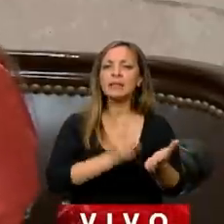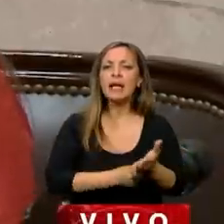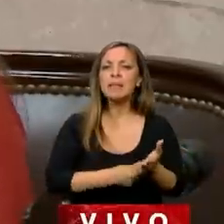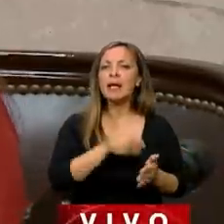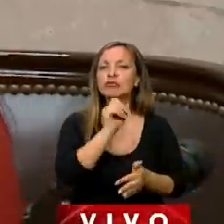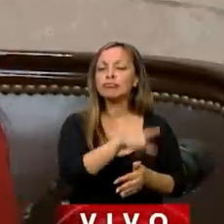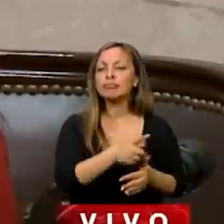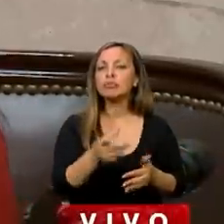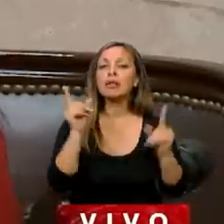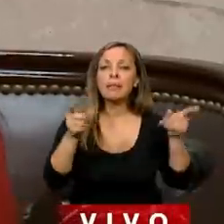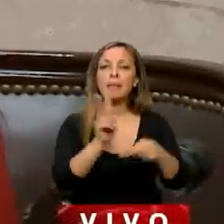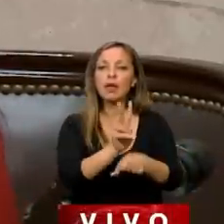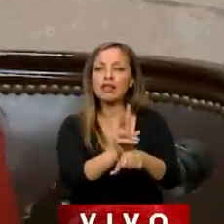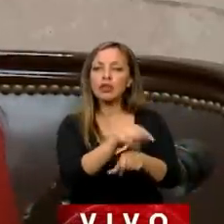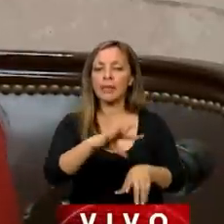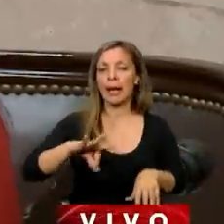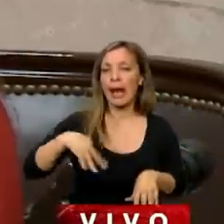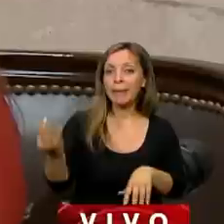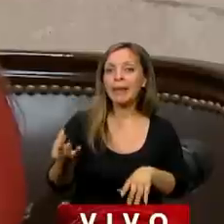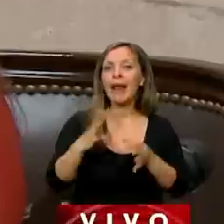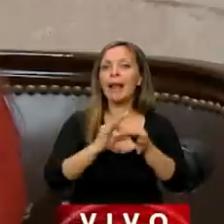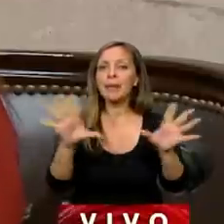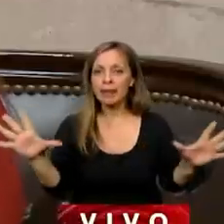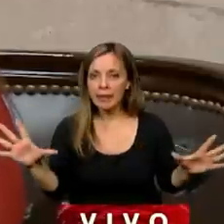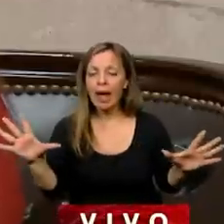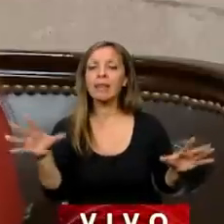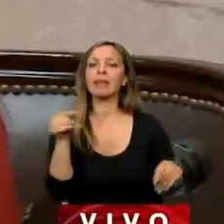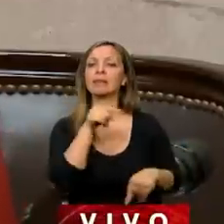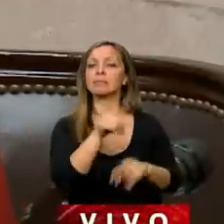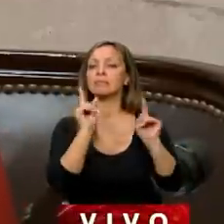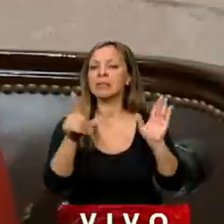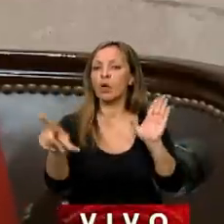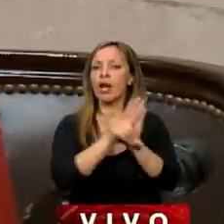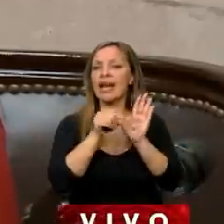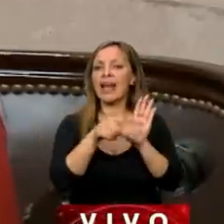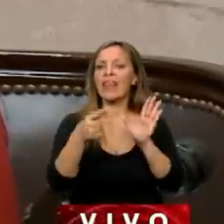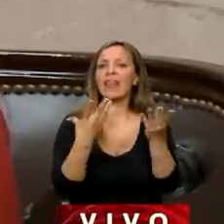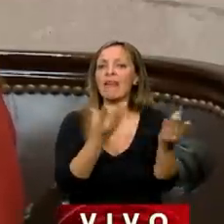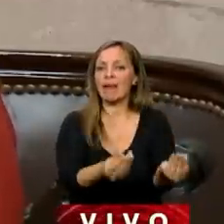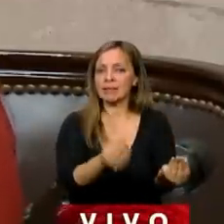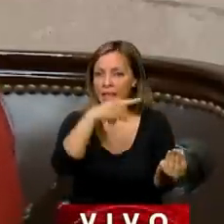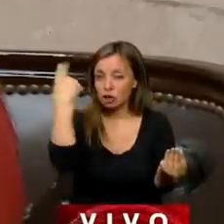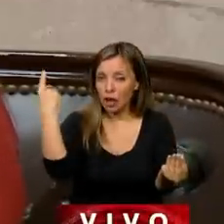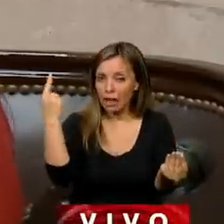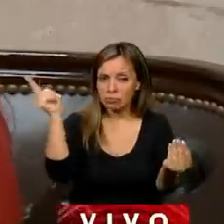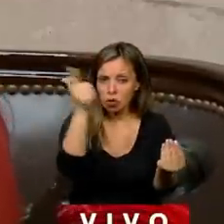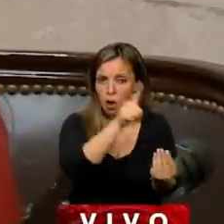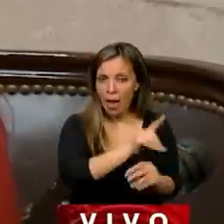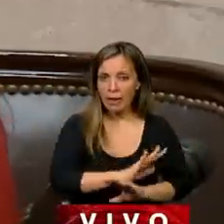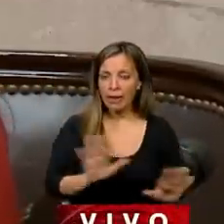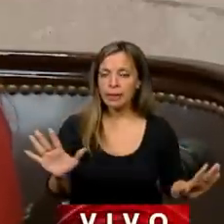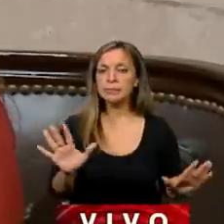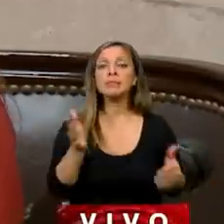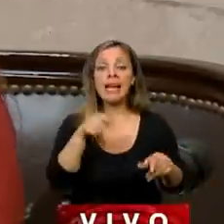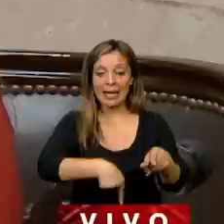y tampoco la protección de la vida y la libertad como reza la Ley de Defensa Nacional. Por eso, más allá del proyecto